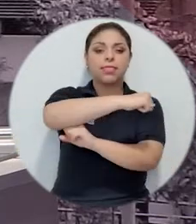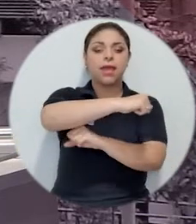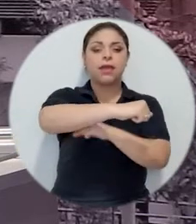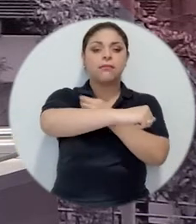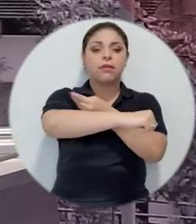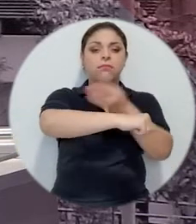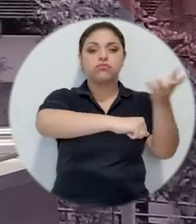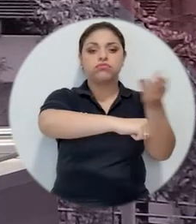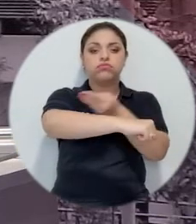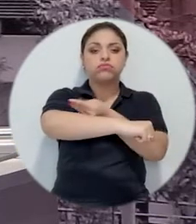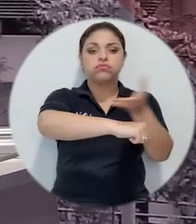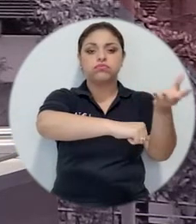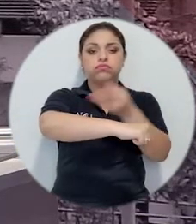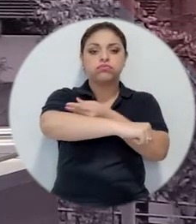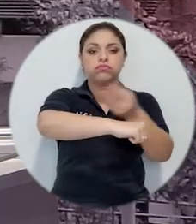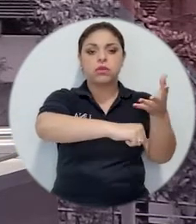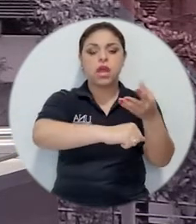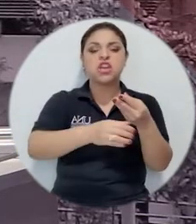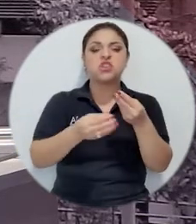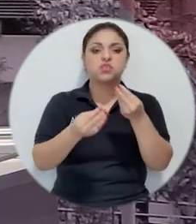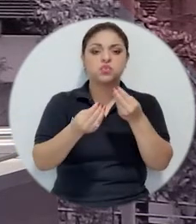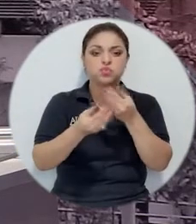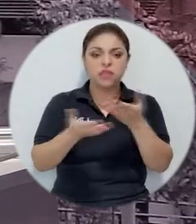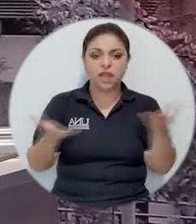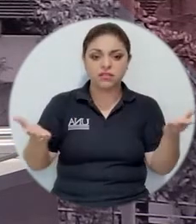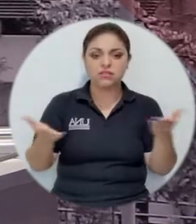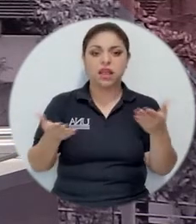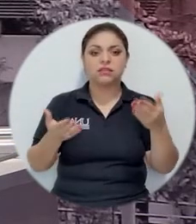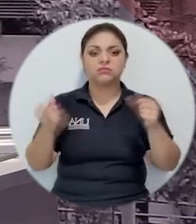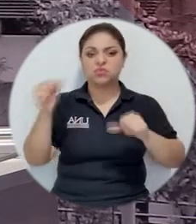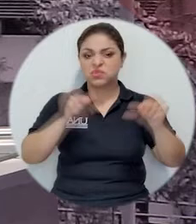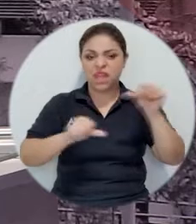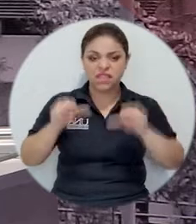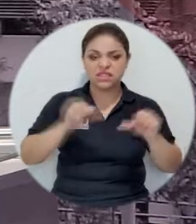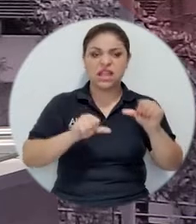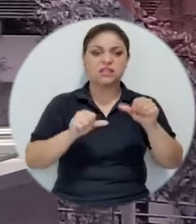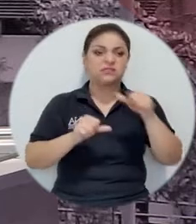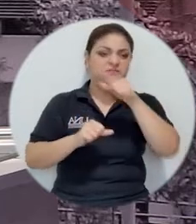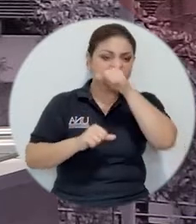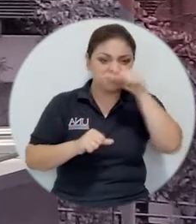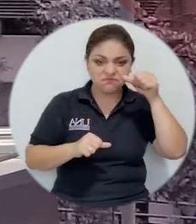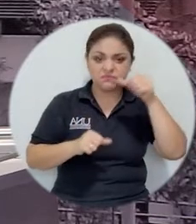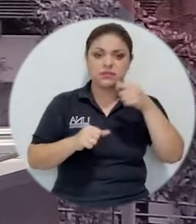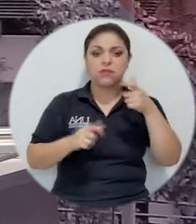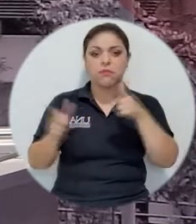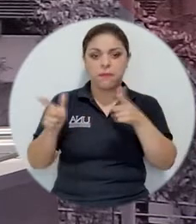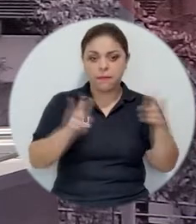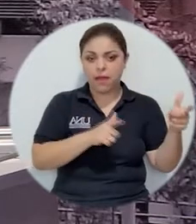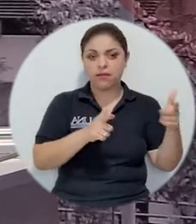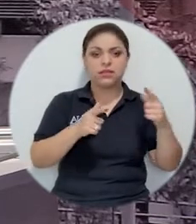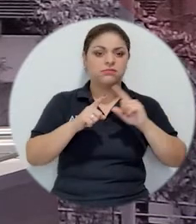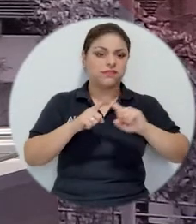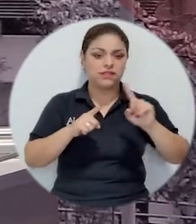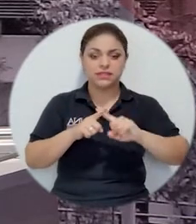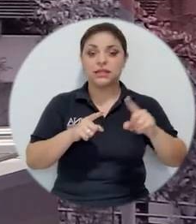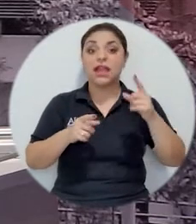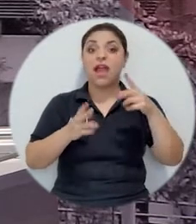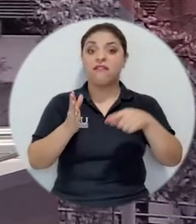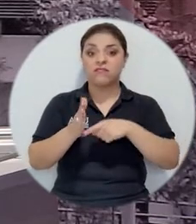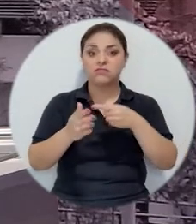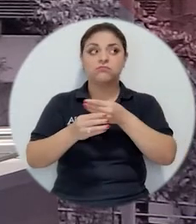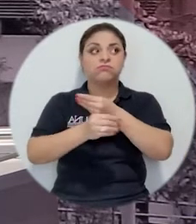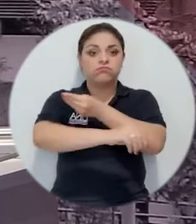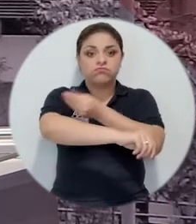como de sustancias ilícitas y también otro tipo de delitos que también tienen como meta, desgraciadamente, los Estados